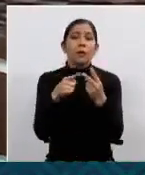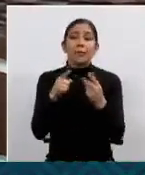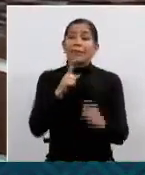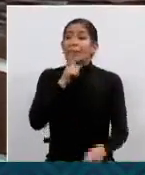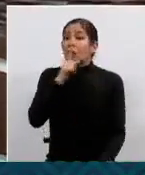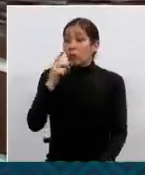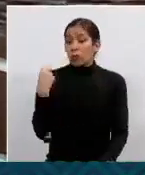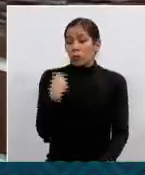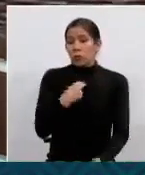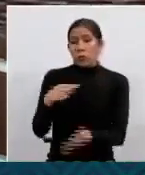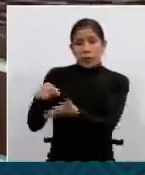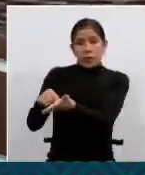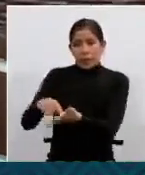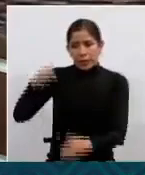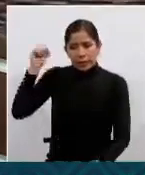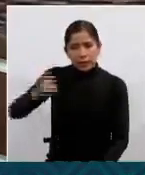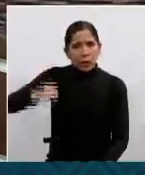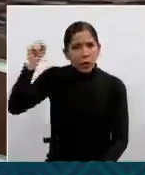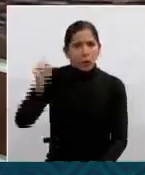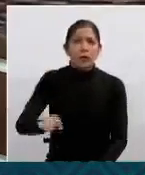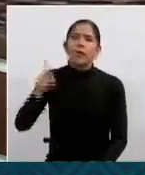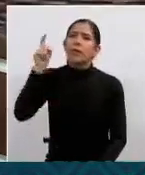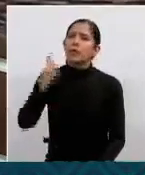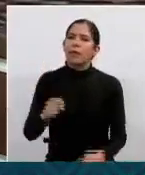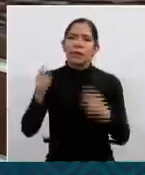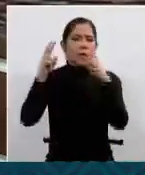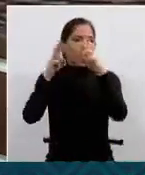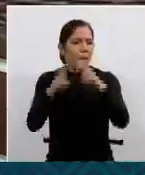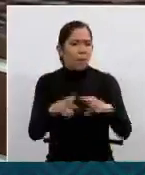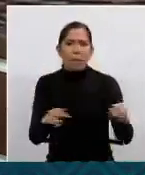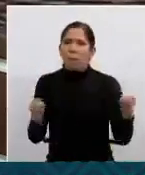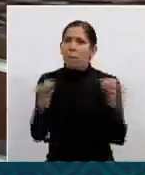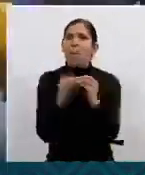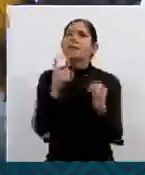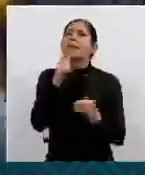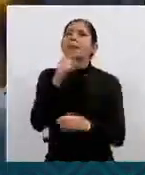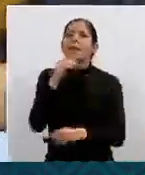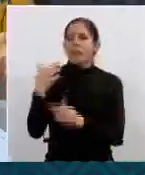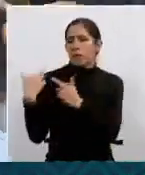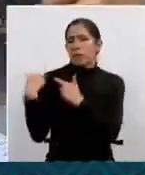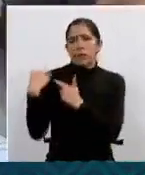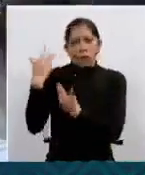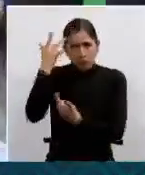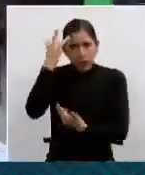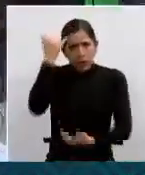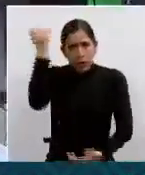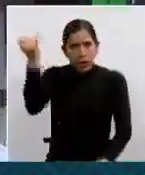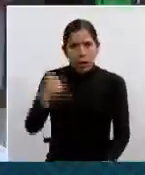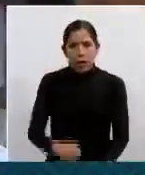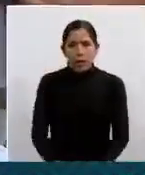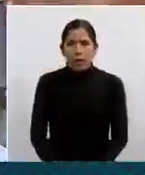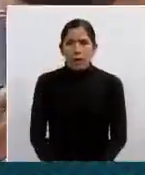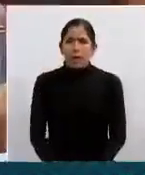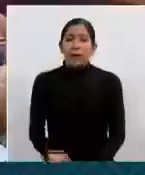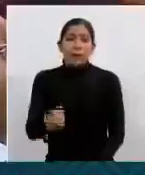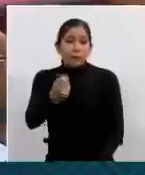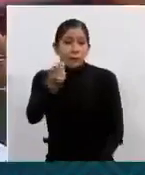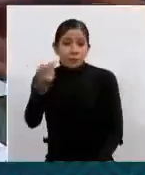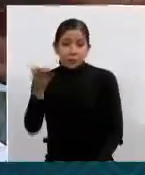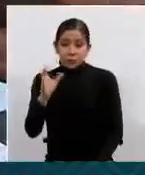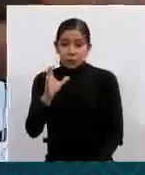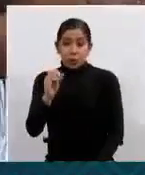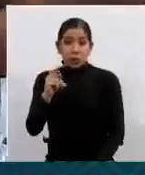vamos a exigir a la justicia de que sí se amplíe la investigación con autores intelectuales. Ante anuncios de movilizaciones por parte del